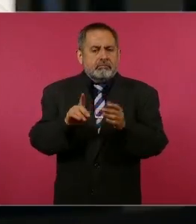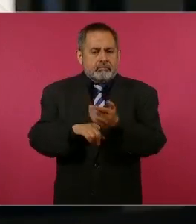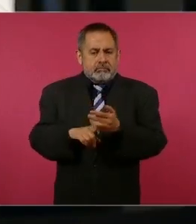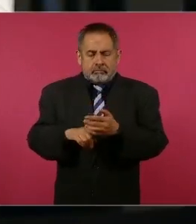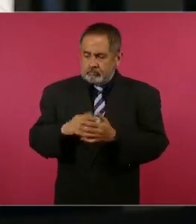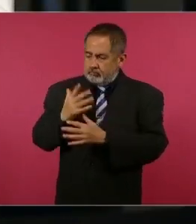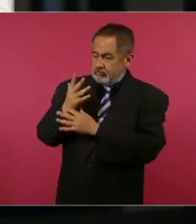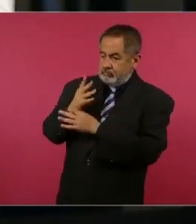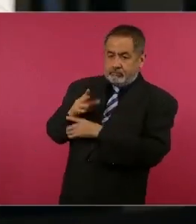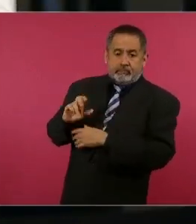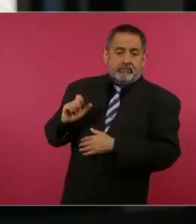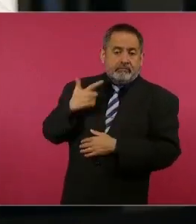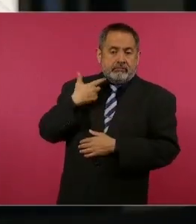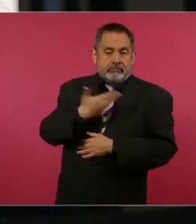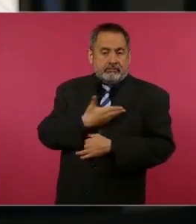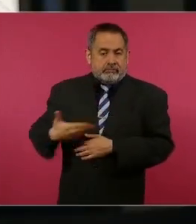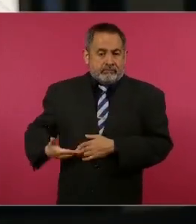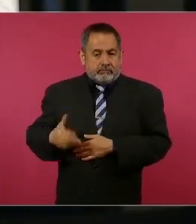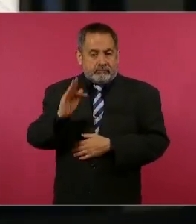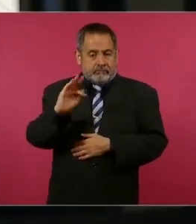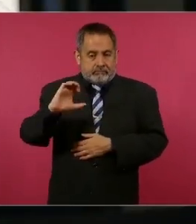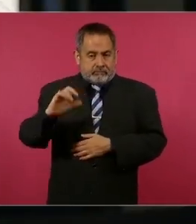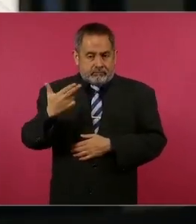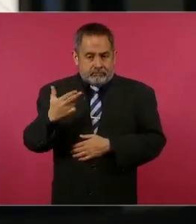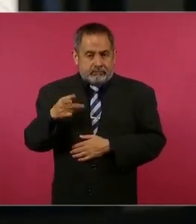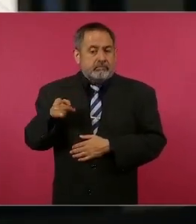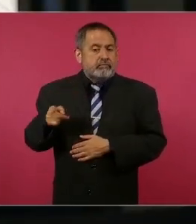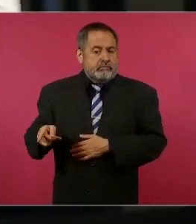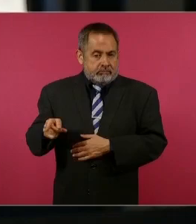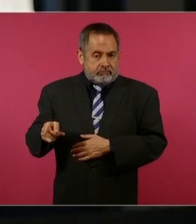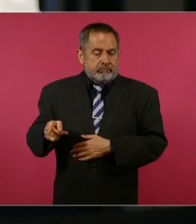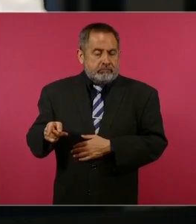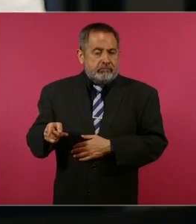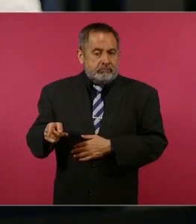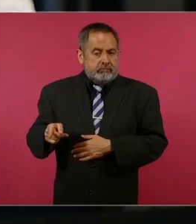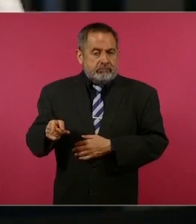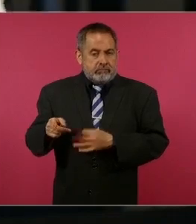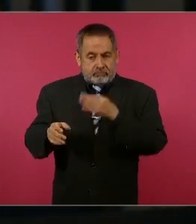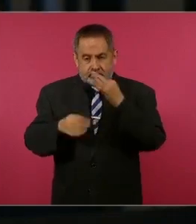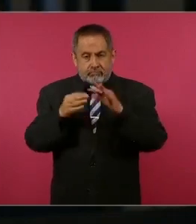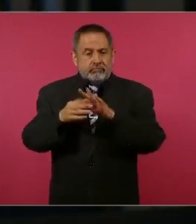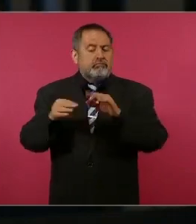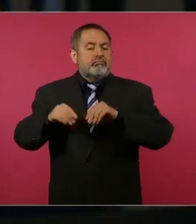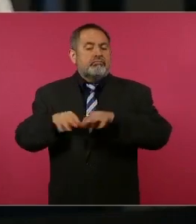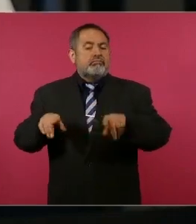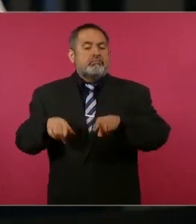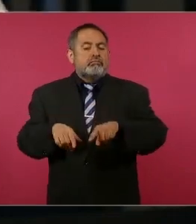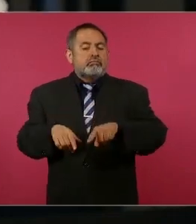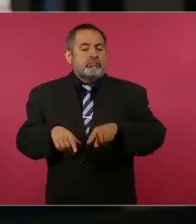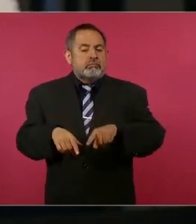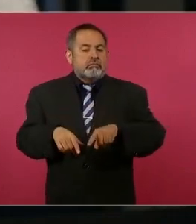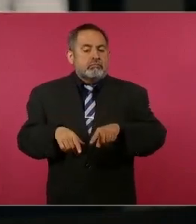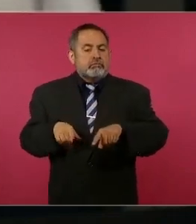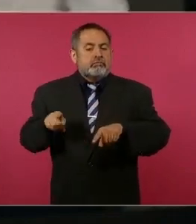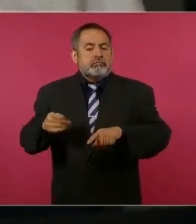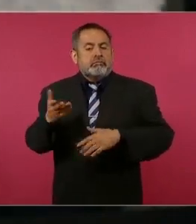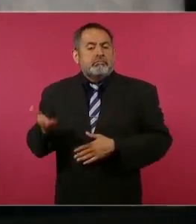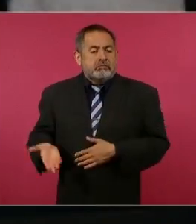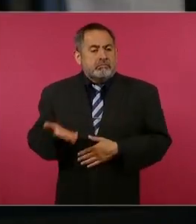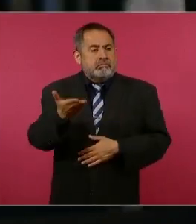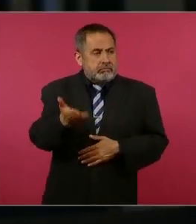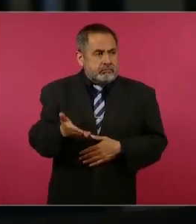a citar al expresidente Felipe Calderón, quien en la red social X, antes Twitter, pues está pidiendo el